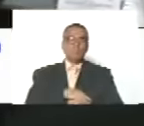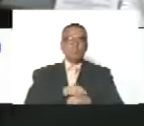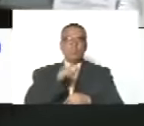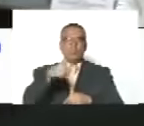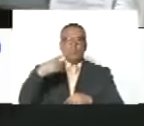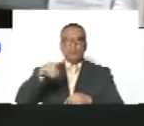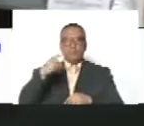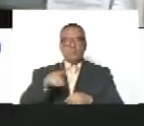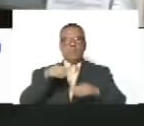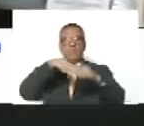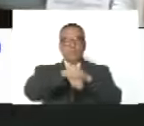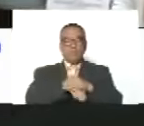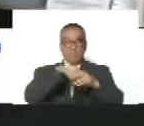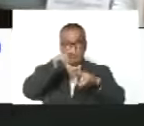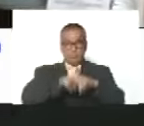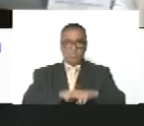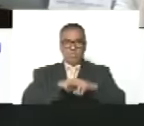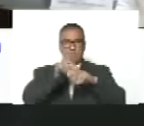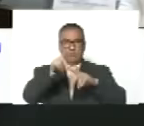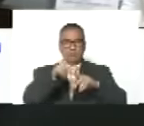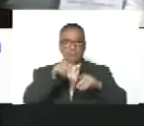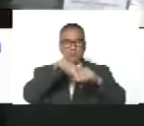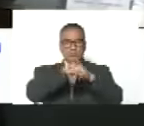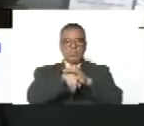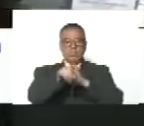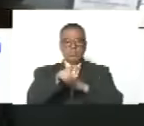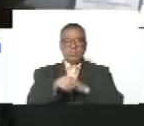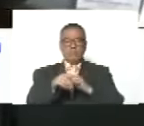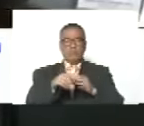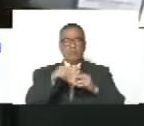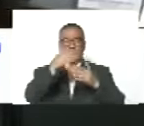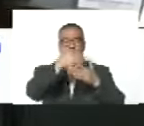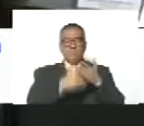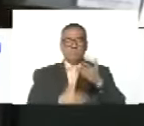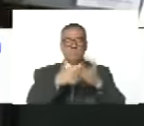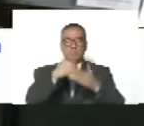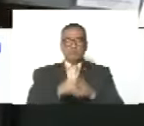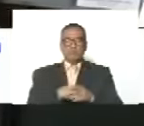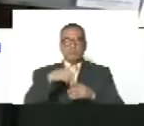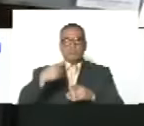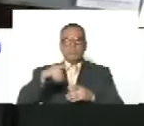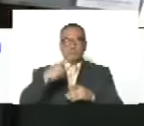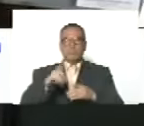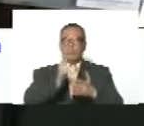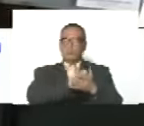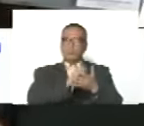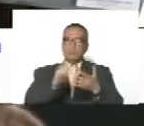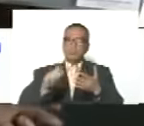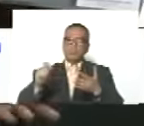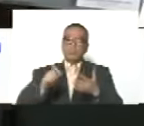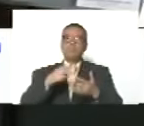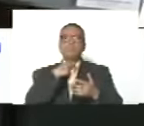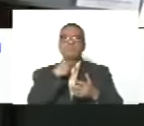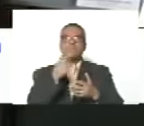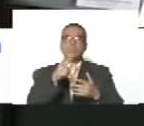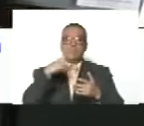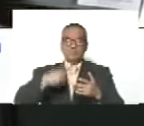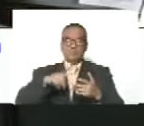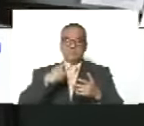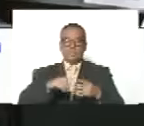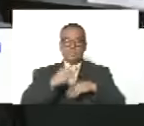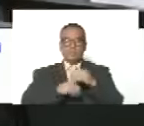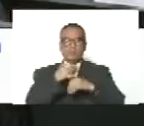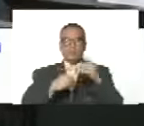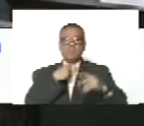está el derecho a ocupar un puesto entre los Estados miembros de orden alfabético, el derecho de inscribirse como orador, el derecho de